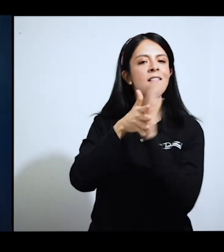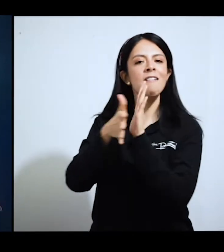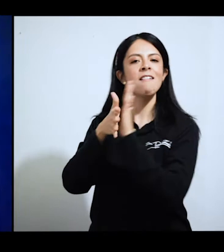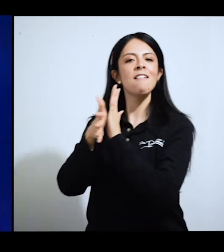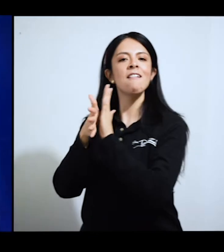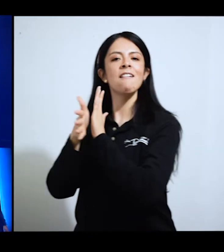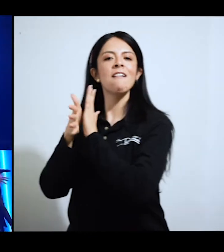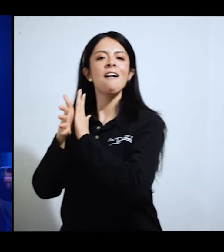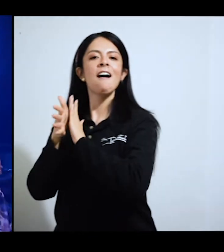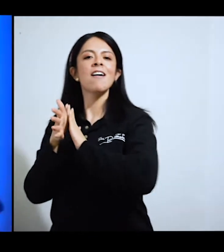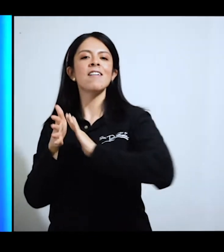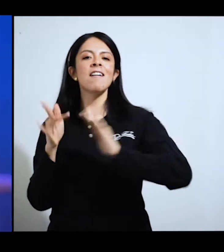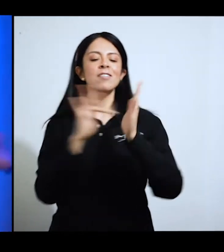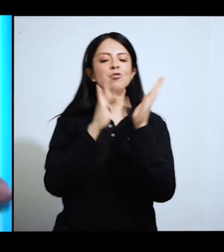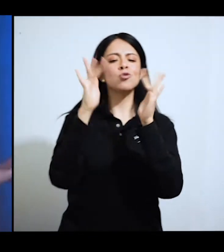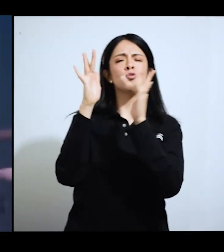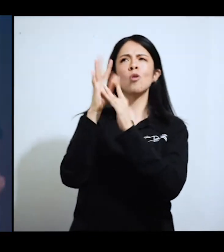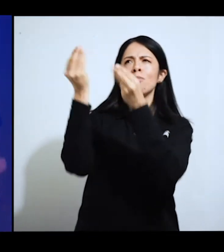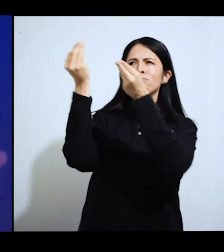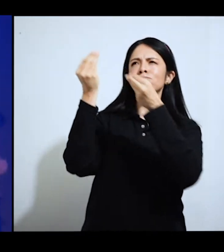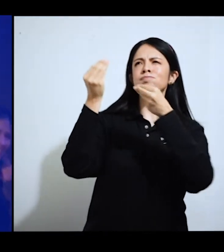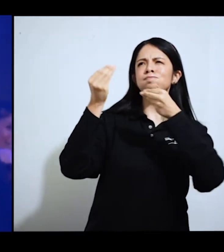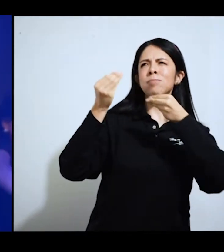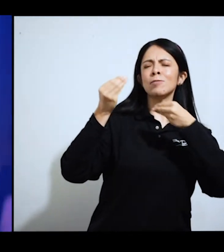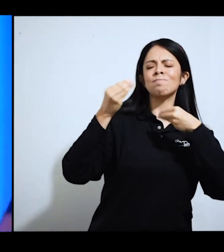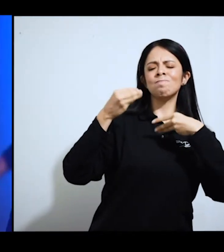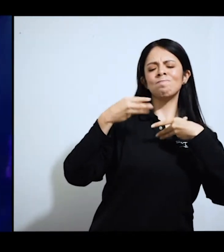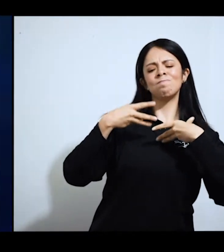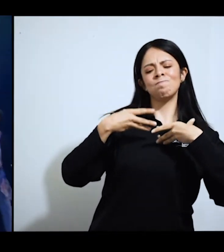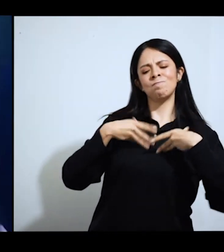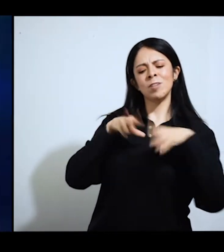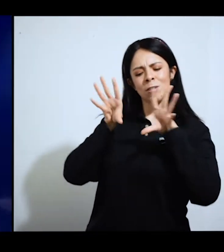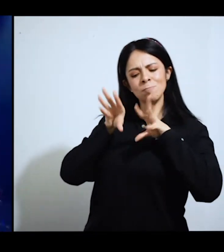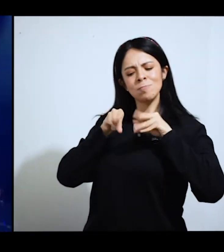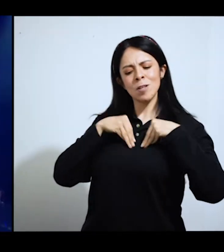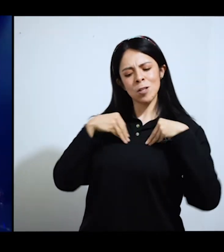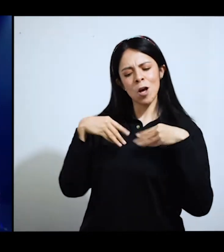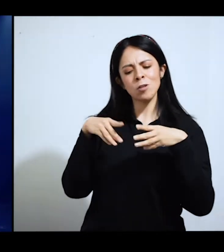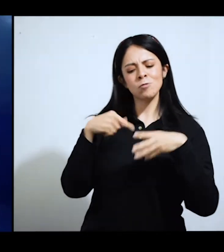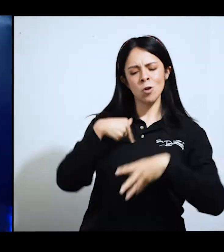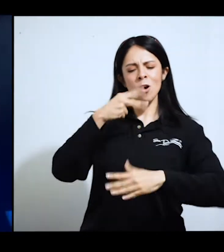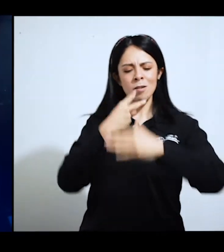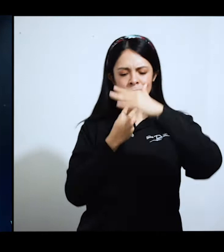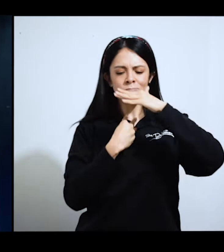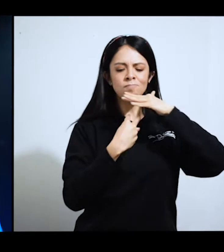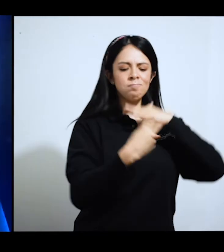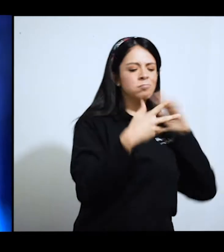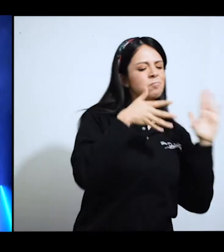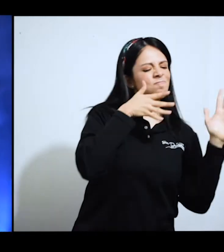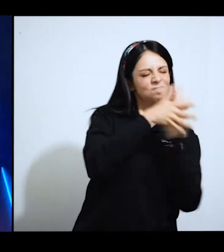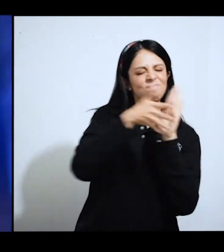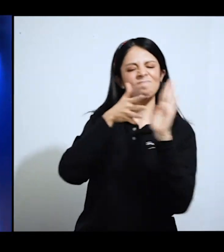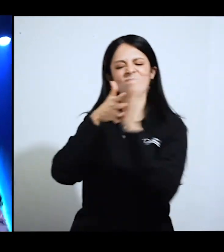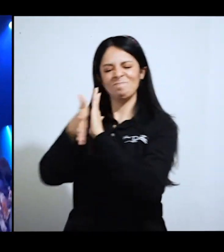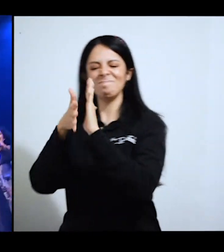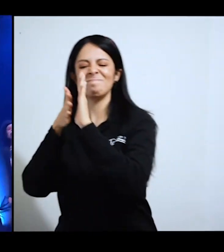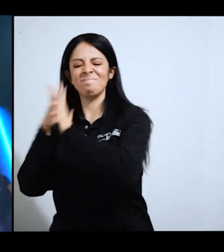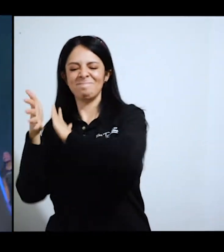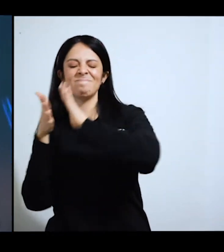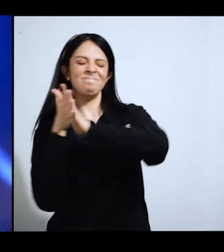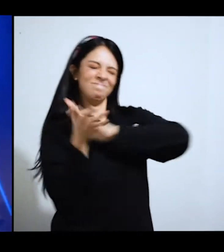cielo. Profetizar. Jesús, danos tus palabras en este día. Danos profecía.